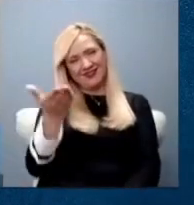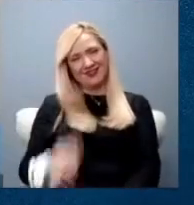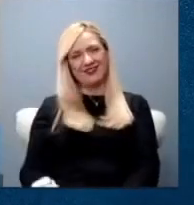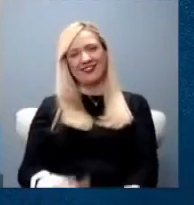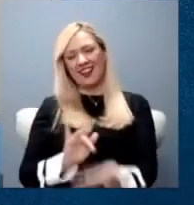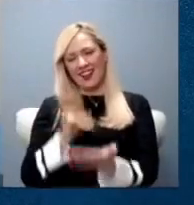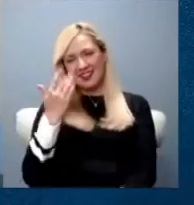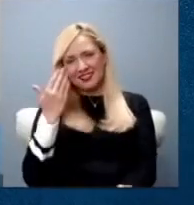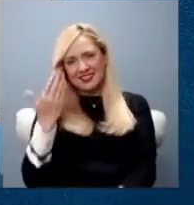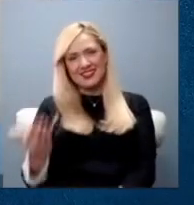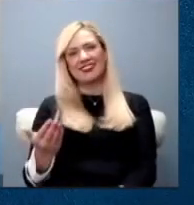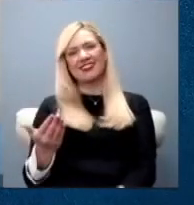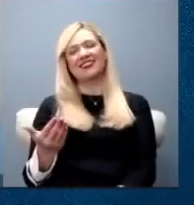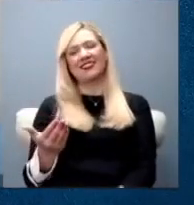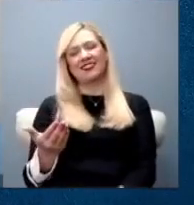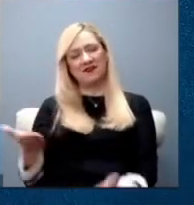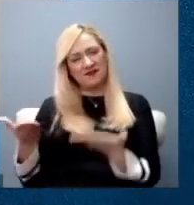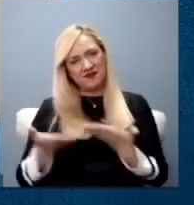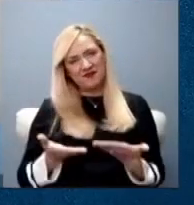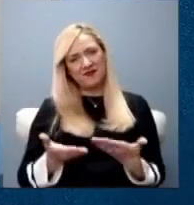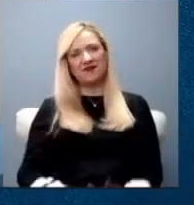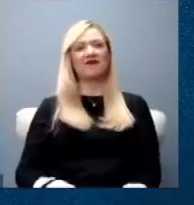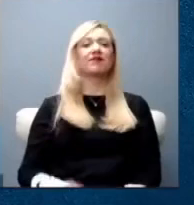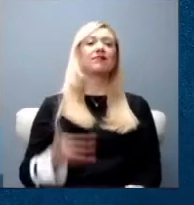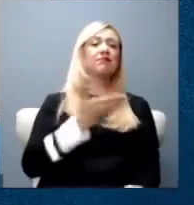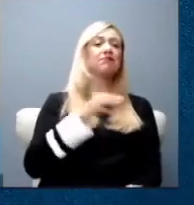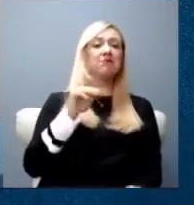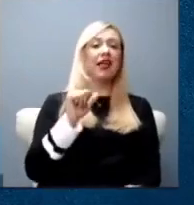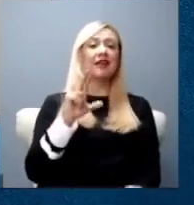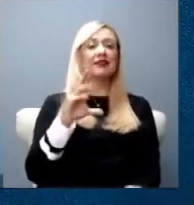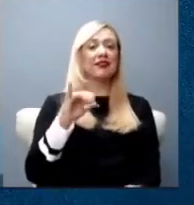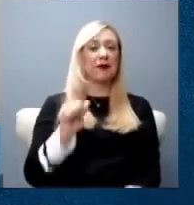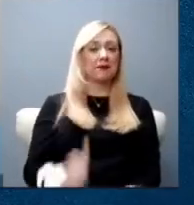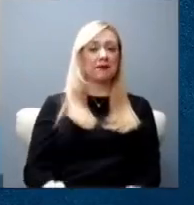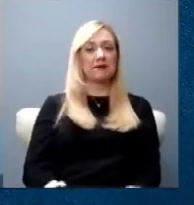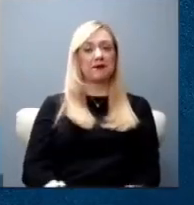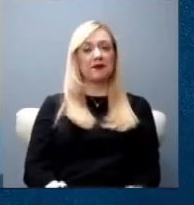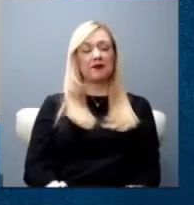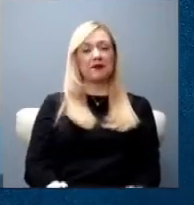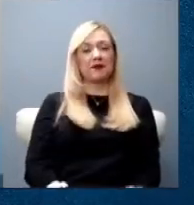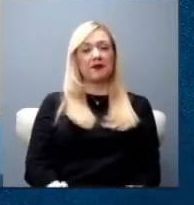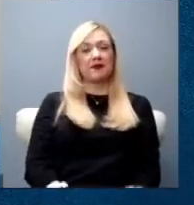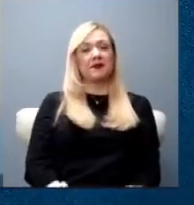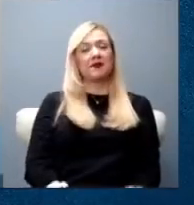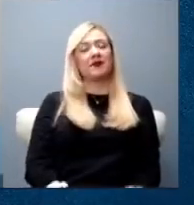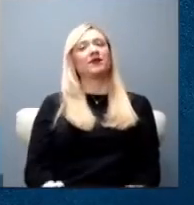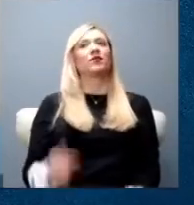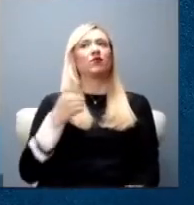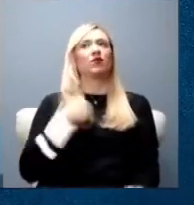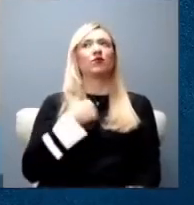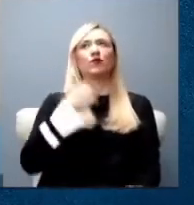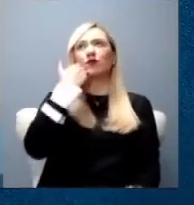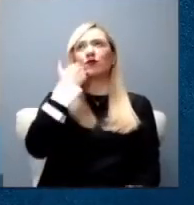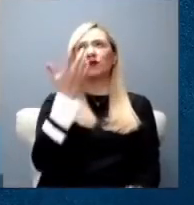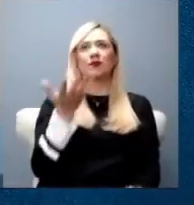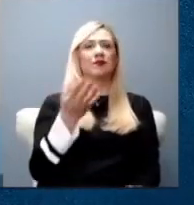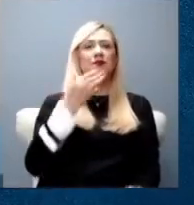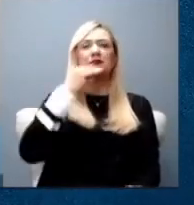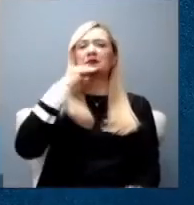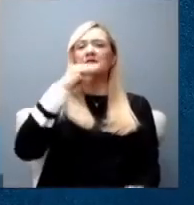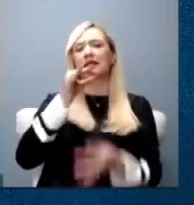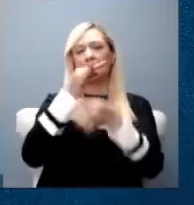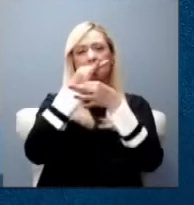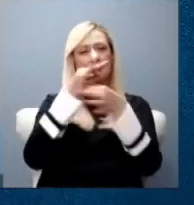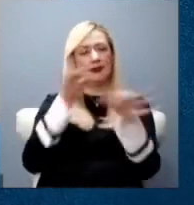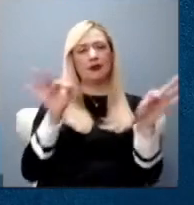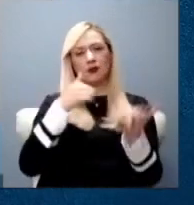Diego, a ti por haber estado acá. Marcia, adelante, por favor. Sí, bueno, yo lo que quisiera es dar un mensaje. A mí me parece